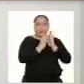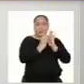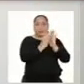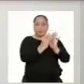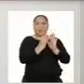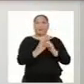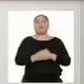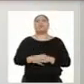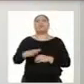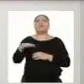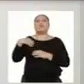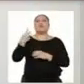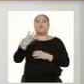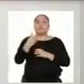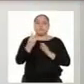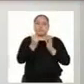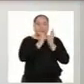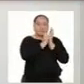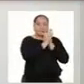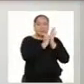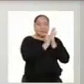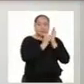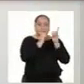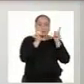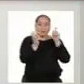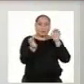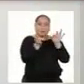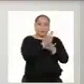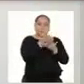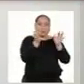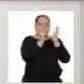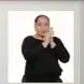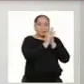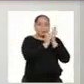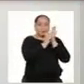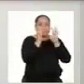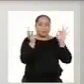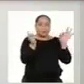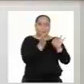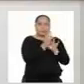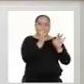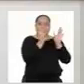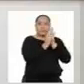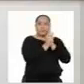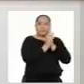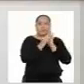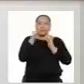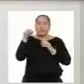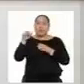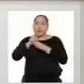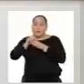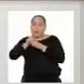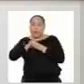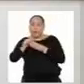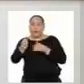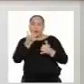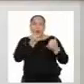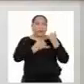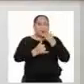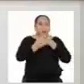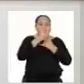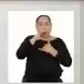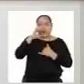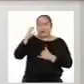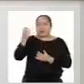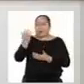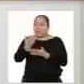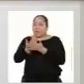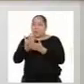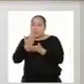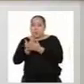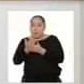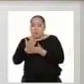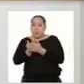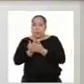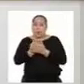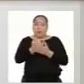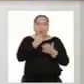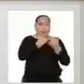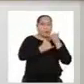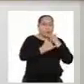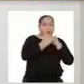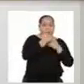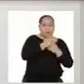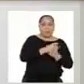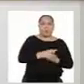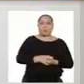Y luego, empezamos a reemplazar algunos valores. La expresión ensayo y error, conocida también como prueba y error,